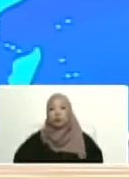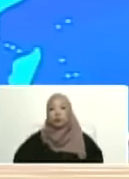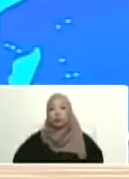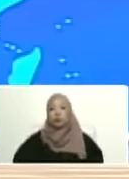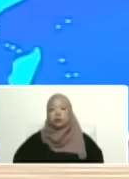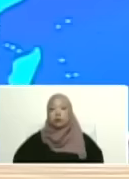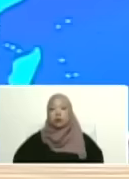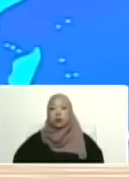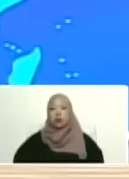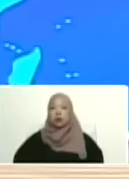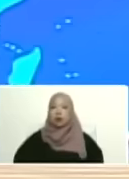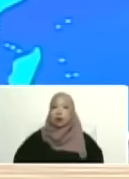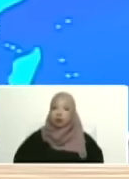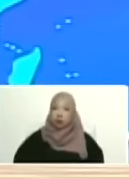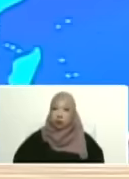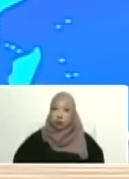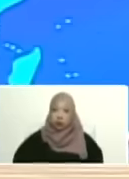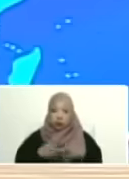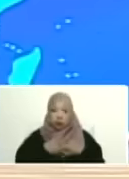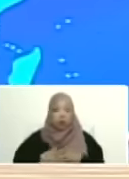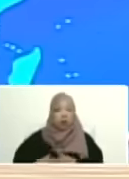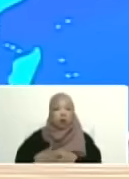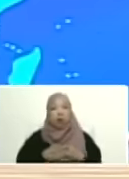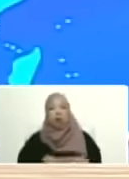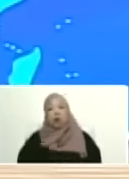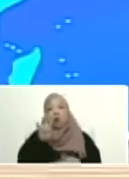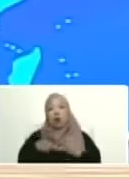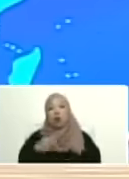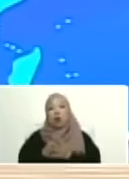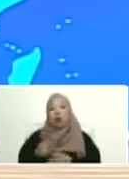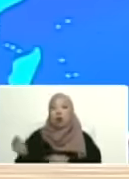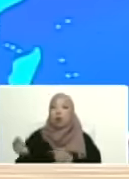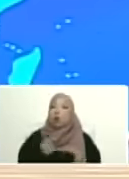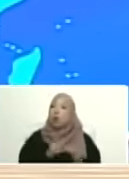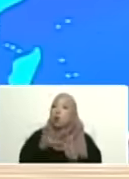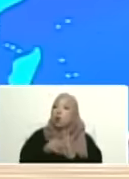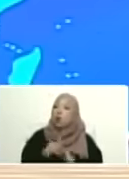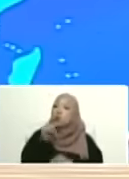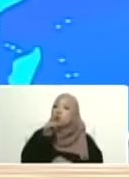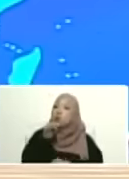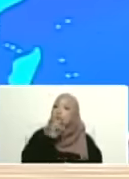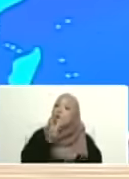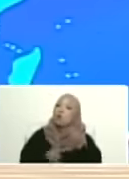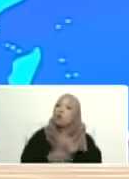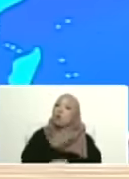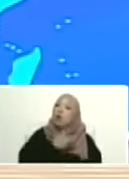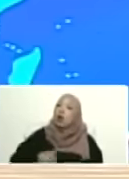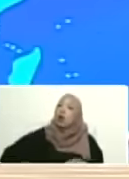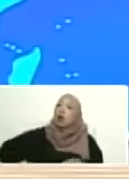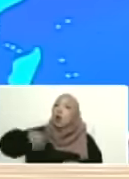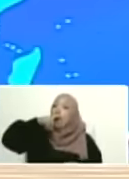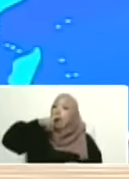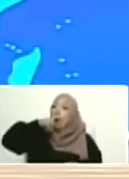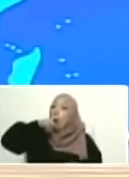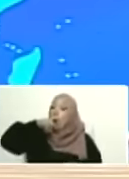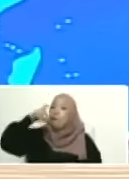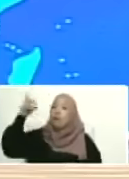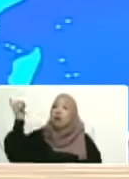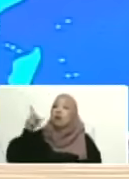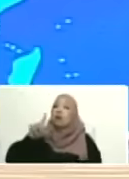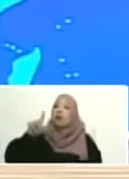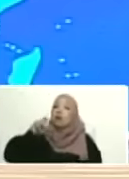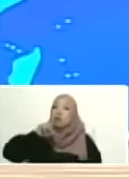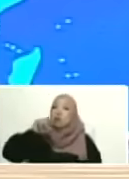y el lobby estadounidense imperial había captado al vicepresidente Juan Vicente Gómez y lo convirtió en su